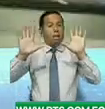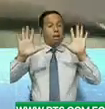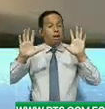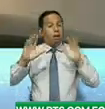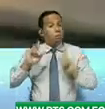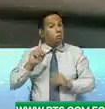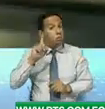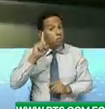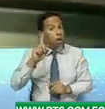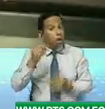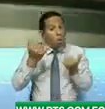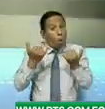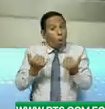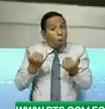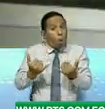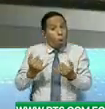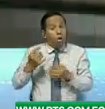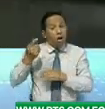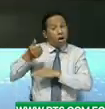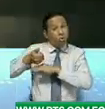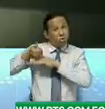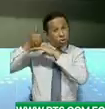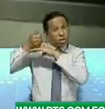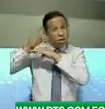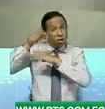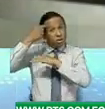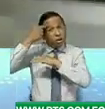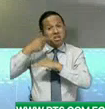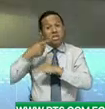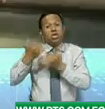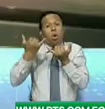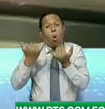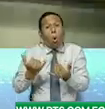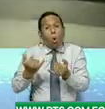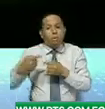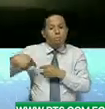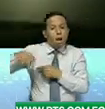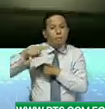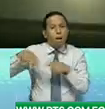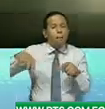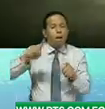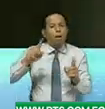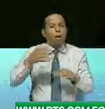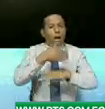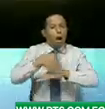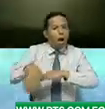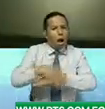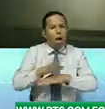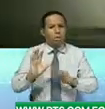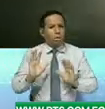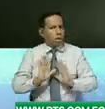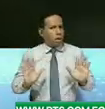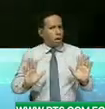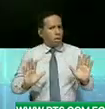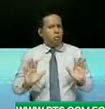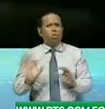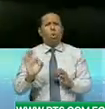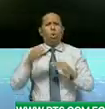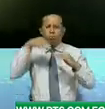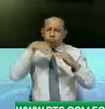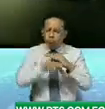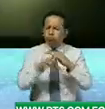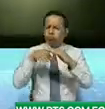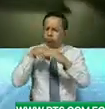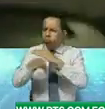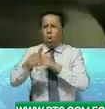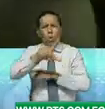que sea desde hoy, y no solo en las avenidas principales, sino que puedan ingresar a otras zonas conflictivas, no